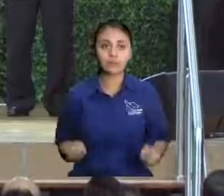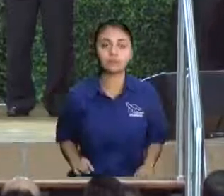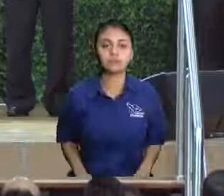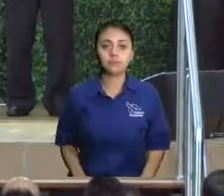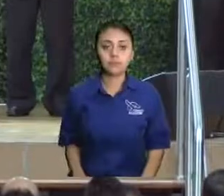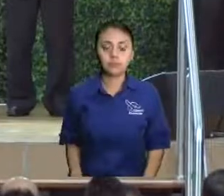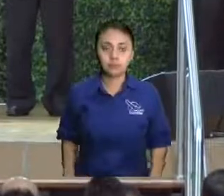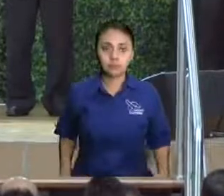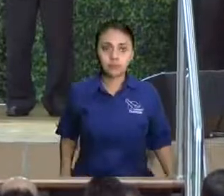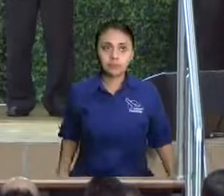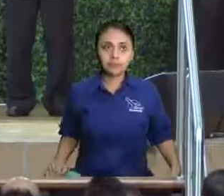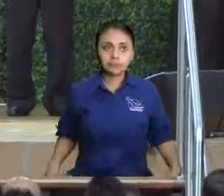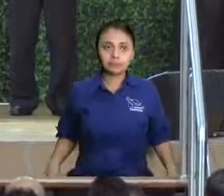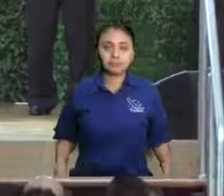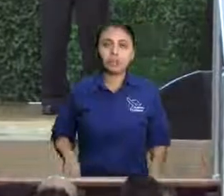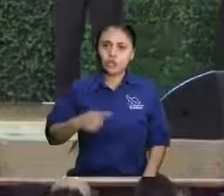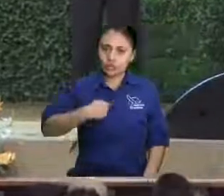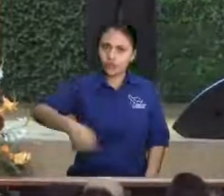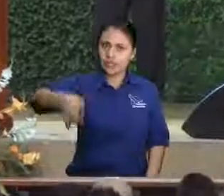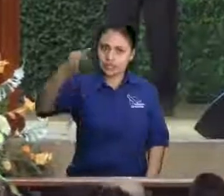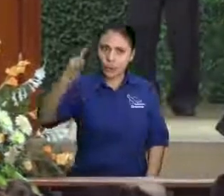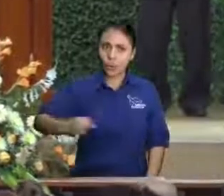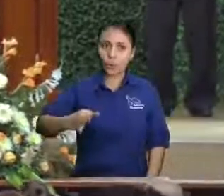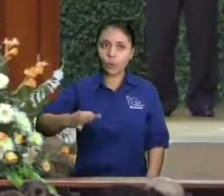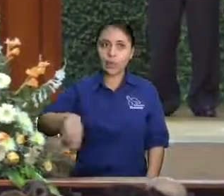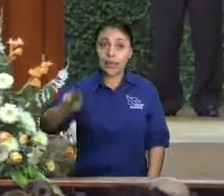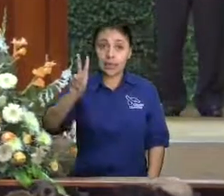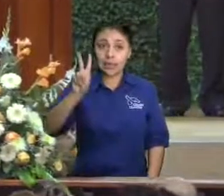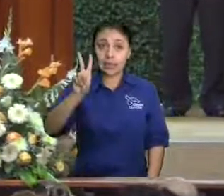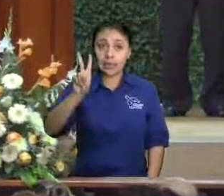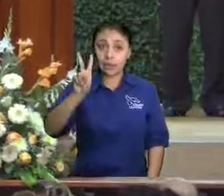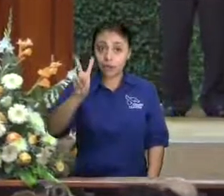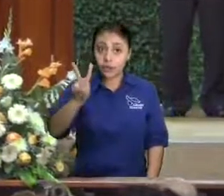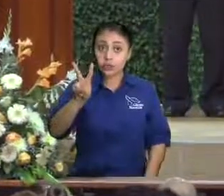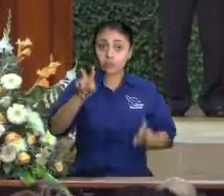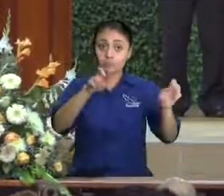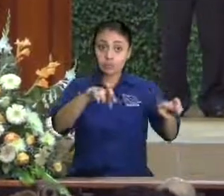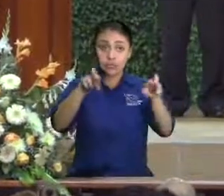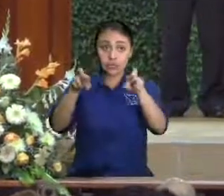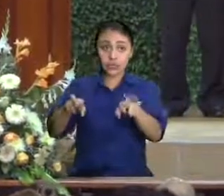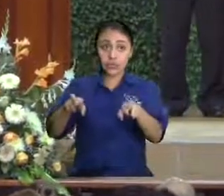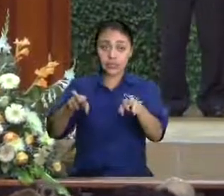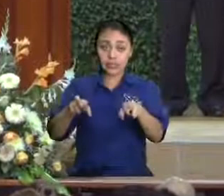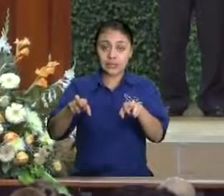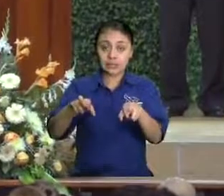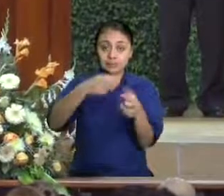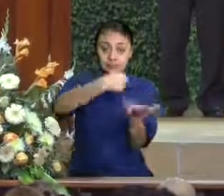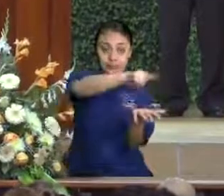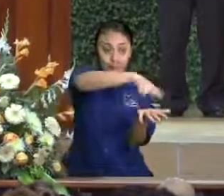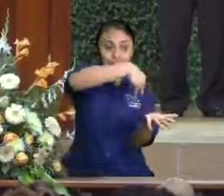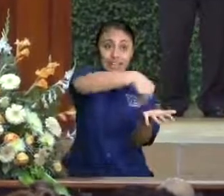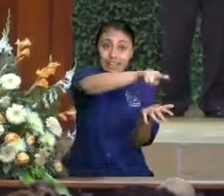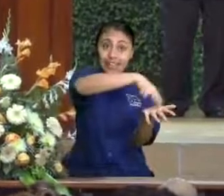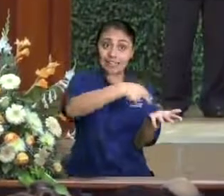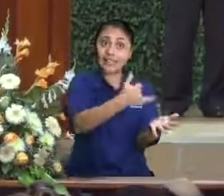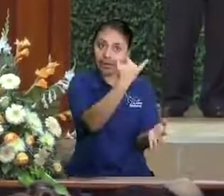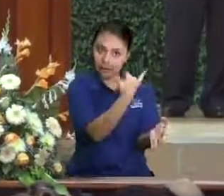practicaron. Yo le aseguro que ponemos 2 hermanitos de esos y a usted en medio y usted se mira ridículo.